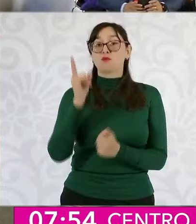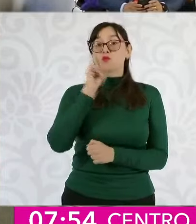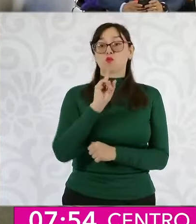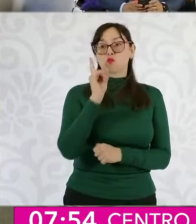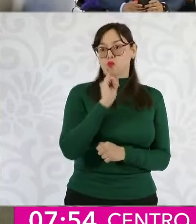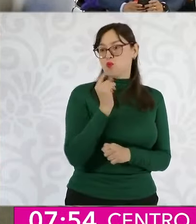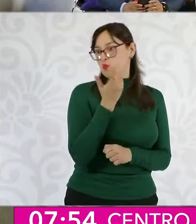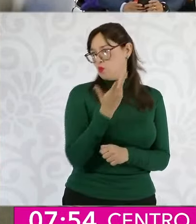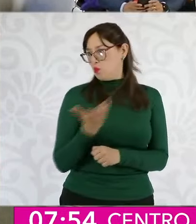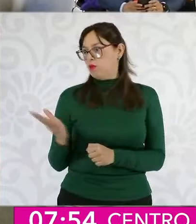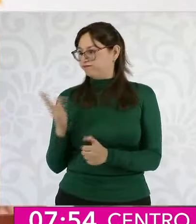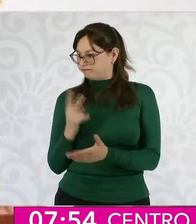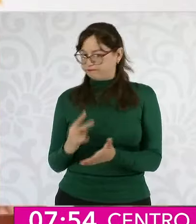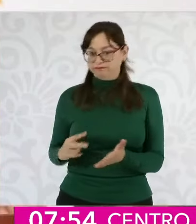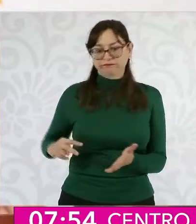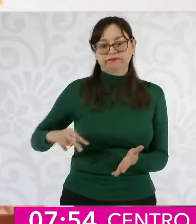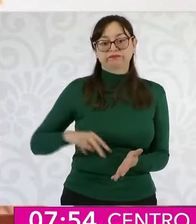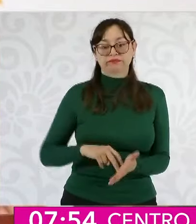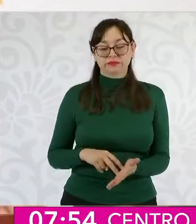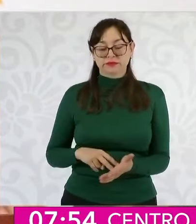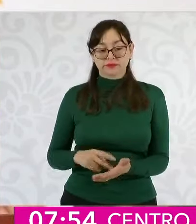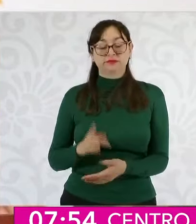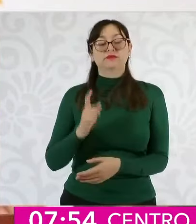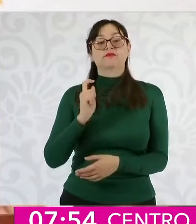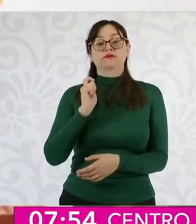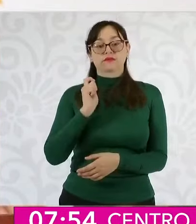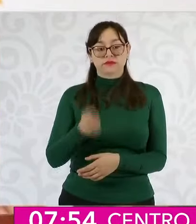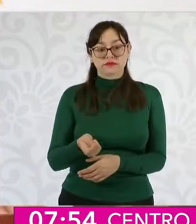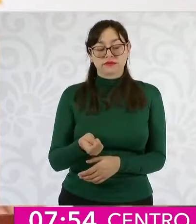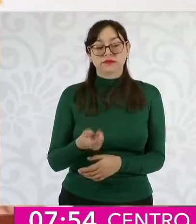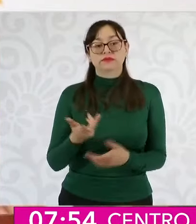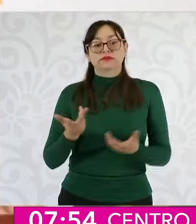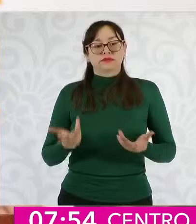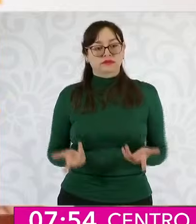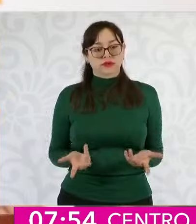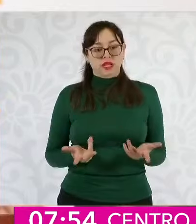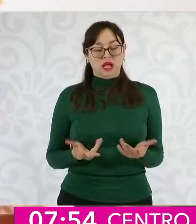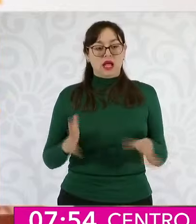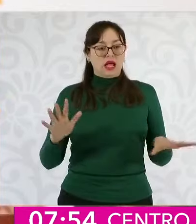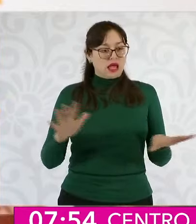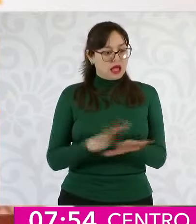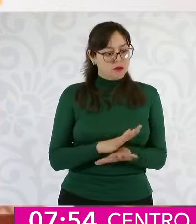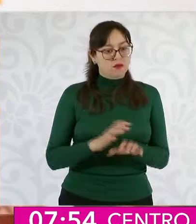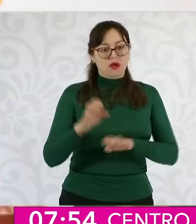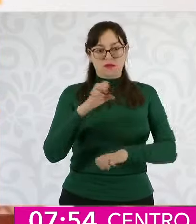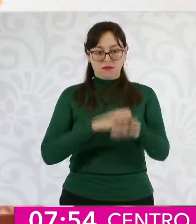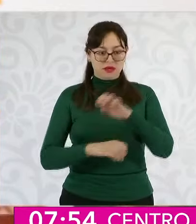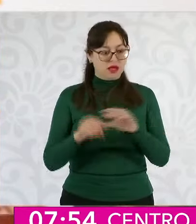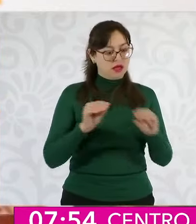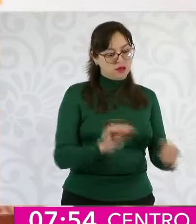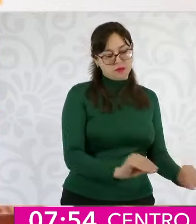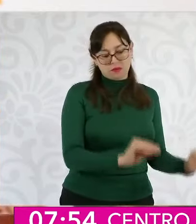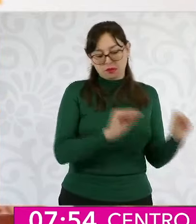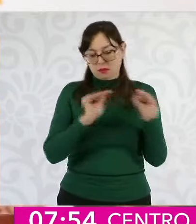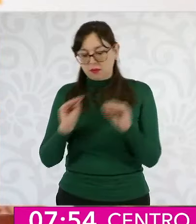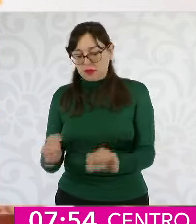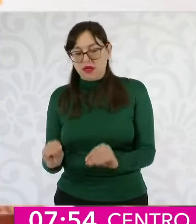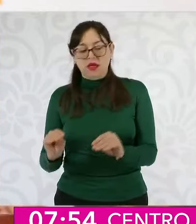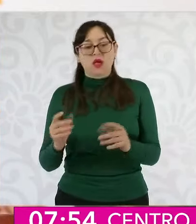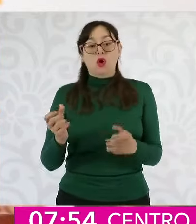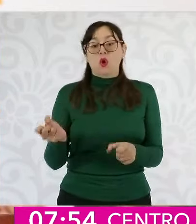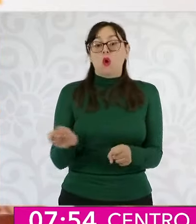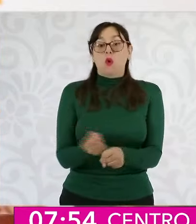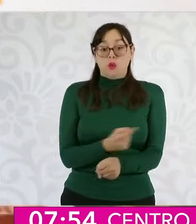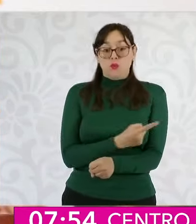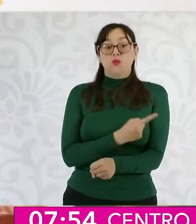Y en ese sentido, la relocalización de empresas, el nearshoring, como le queramos llamar, es una gran oportunidad